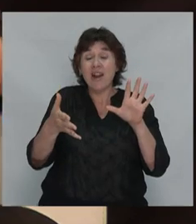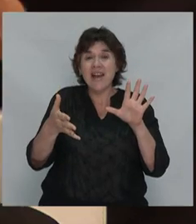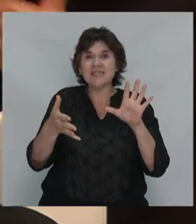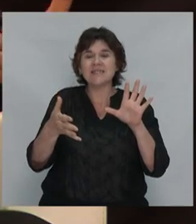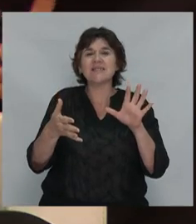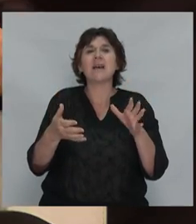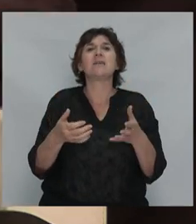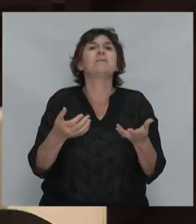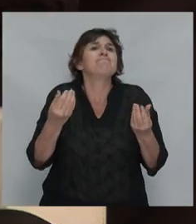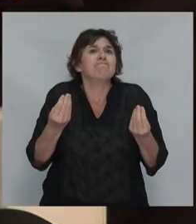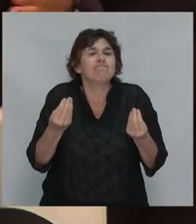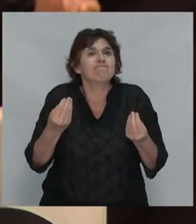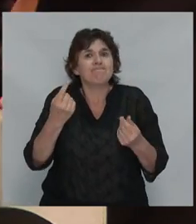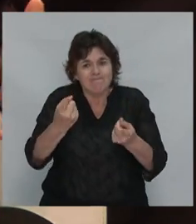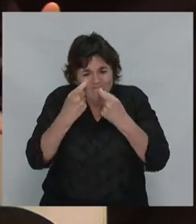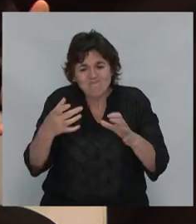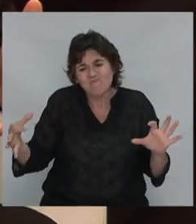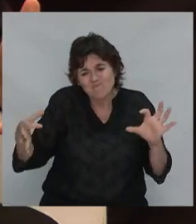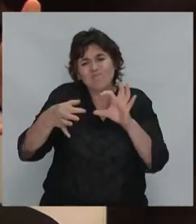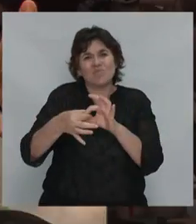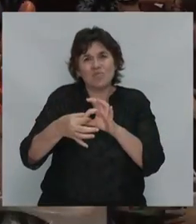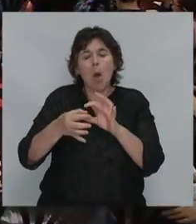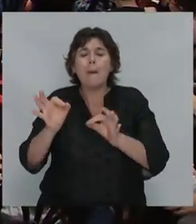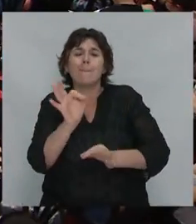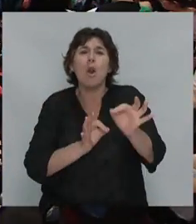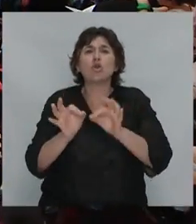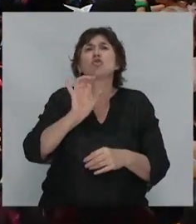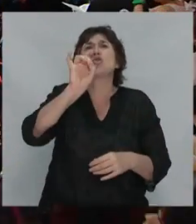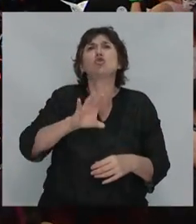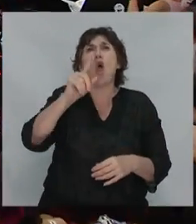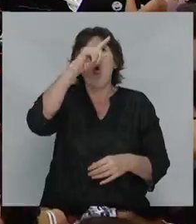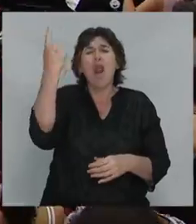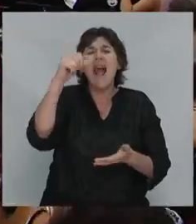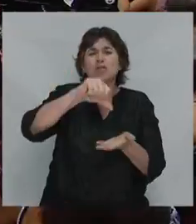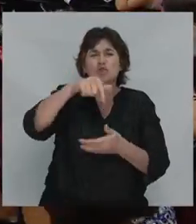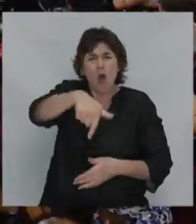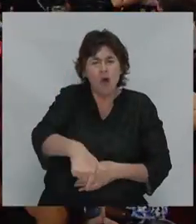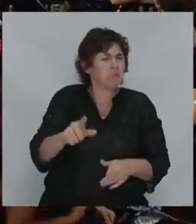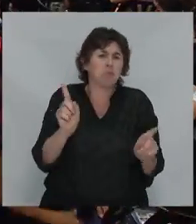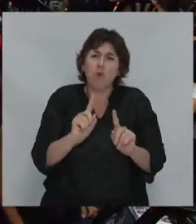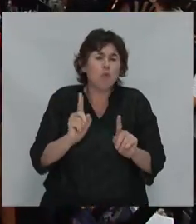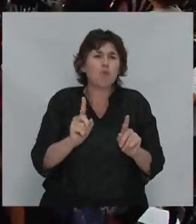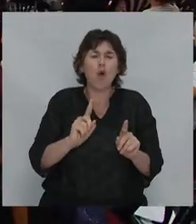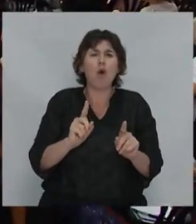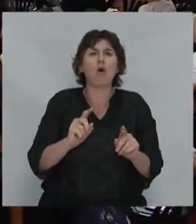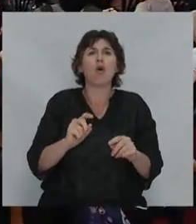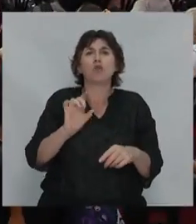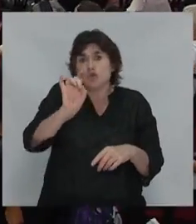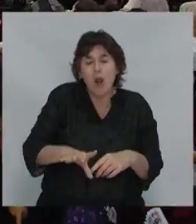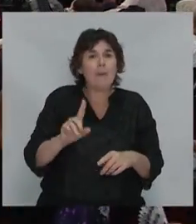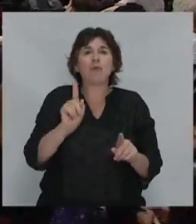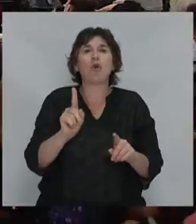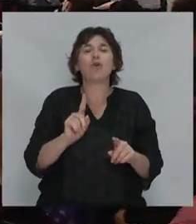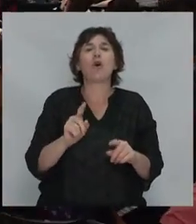de proyectos que van más allá del proyecto nacional van más allá del proyecto digamos que